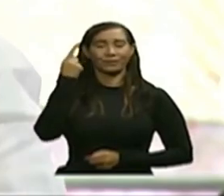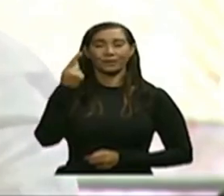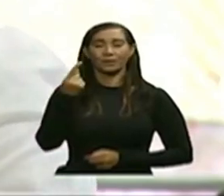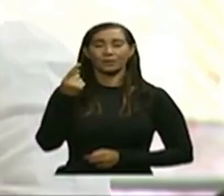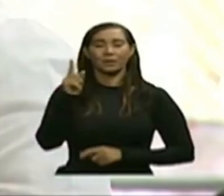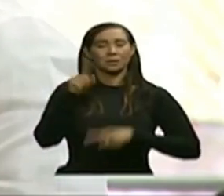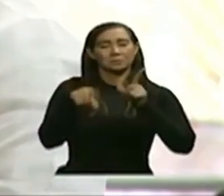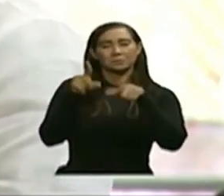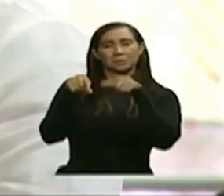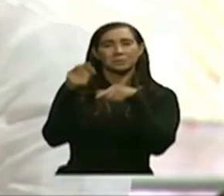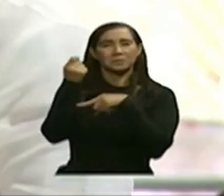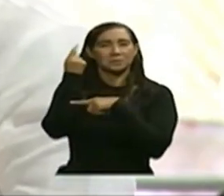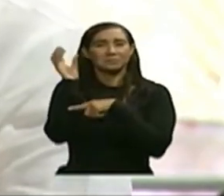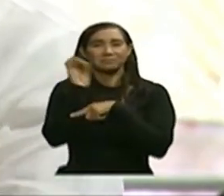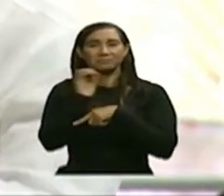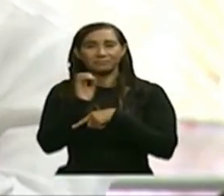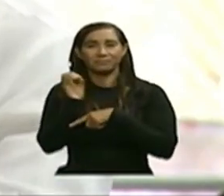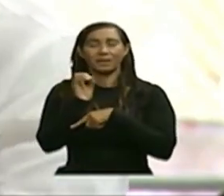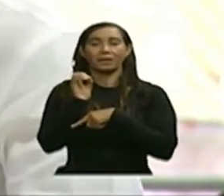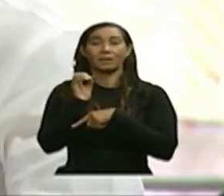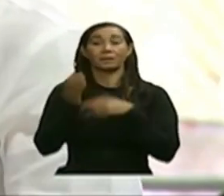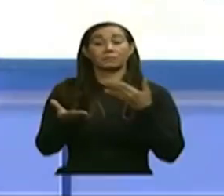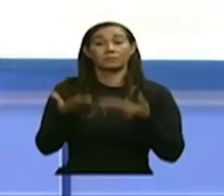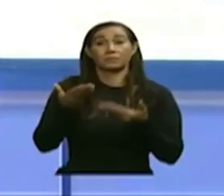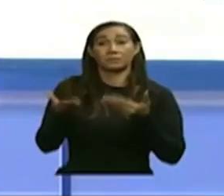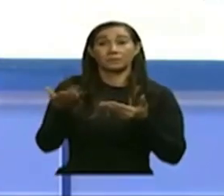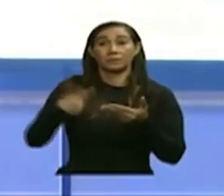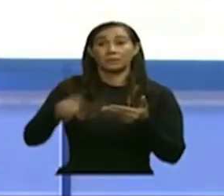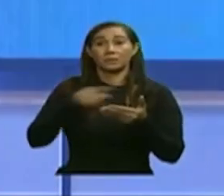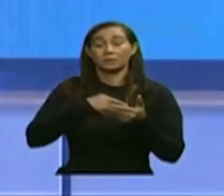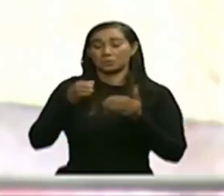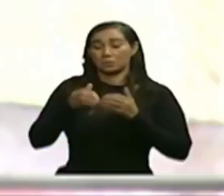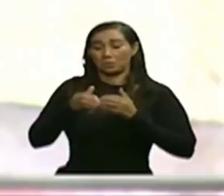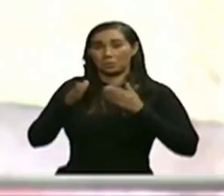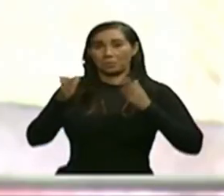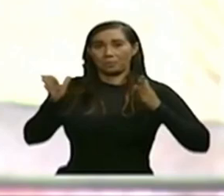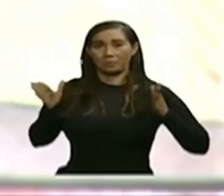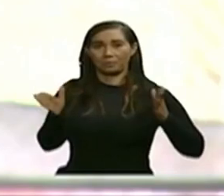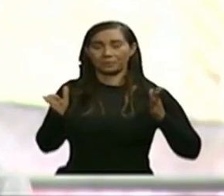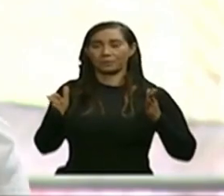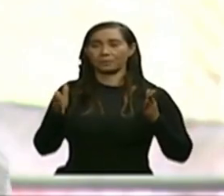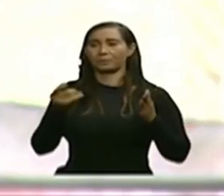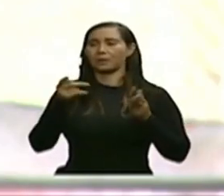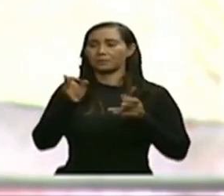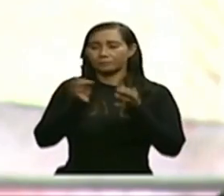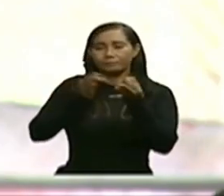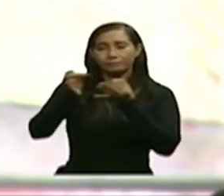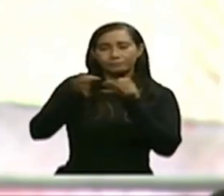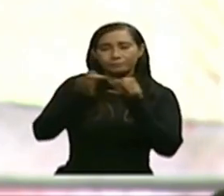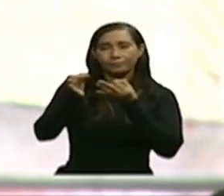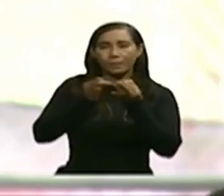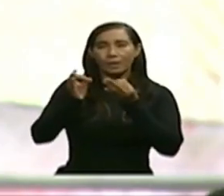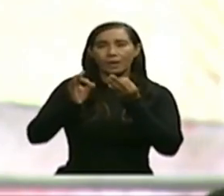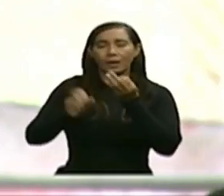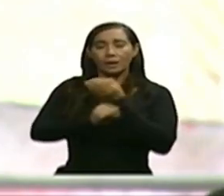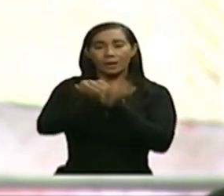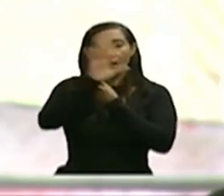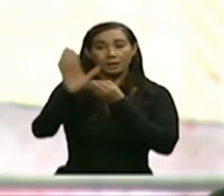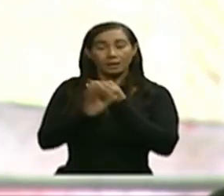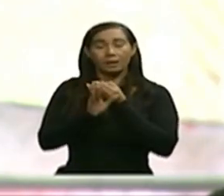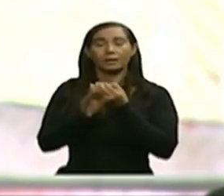no lo entienden y estaremos siempre con las puertas abiertas para explicarle